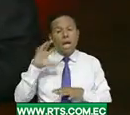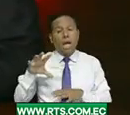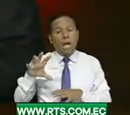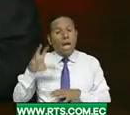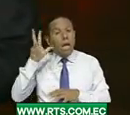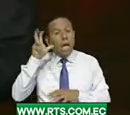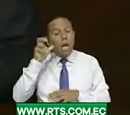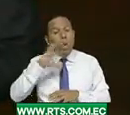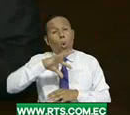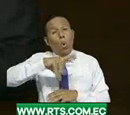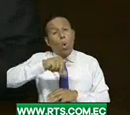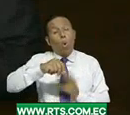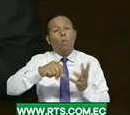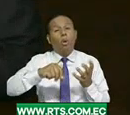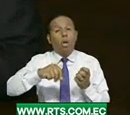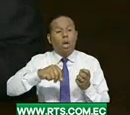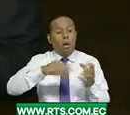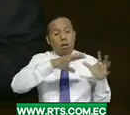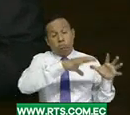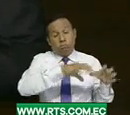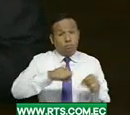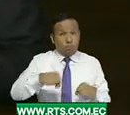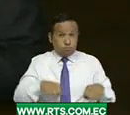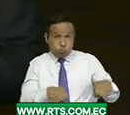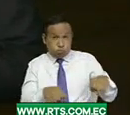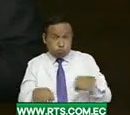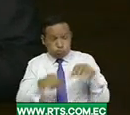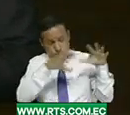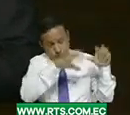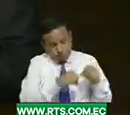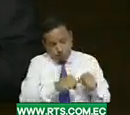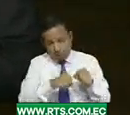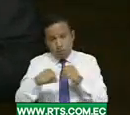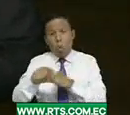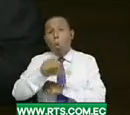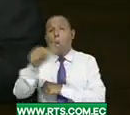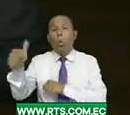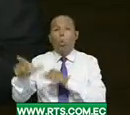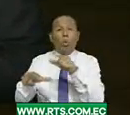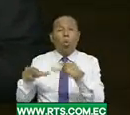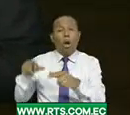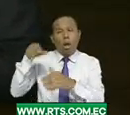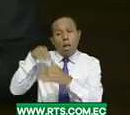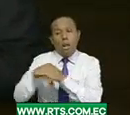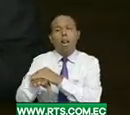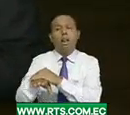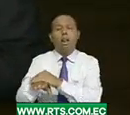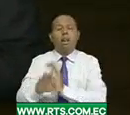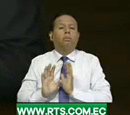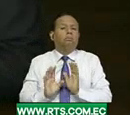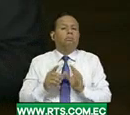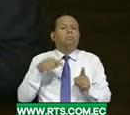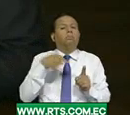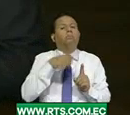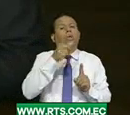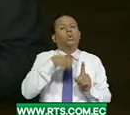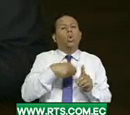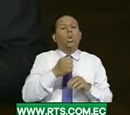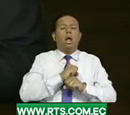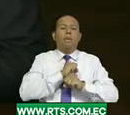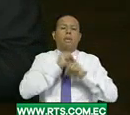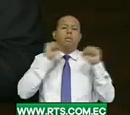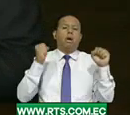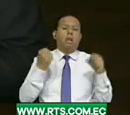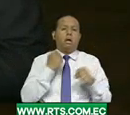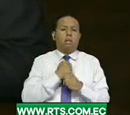fue encontrada en otro lugar, como vieron en el reportaje. Lamentablemente, un ciudadano que salió a laborar en la mañana de hoy y